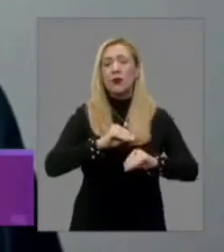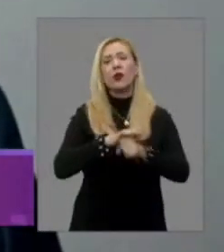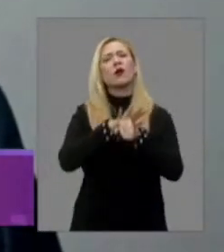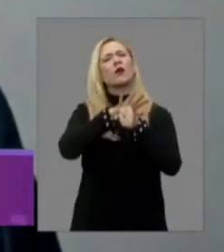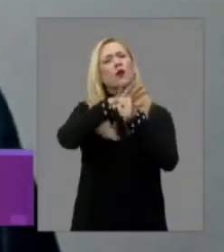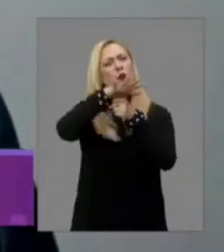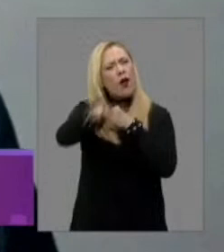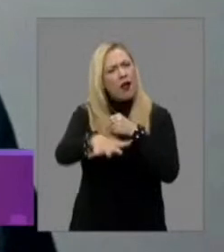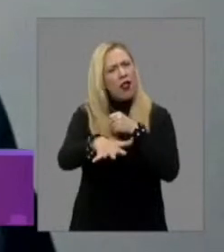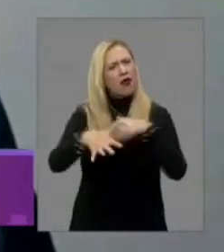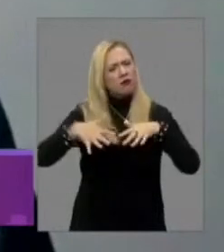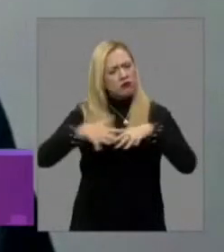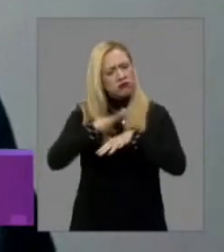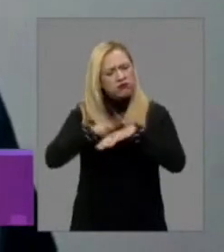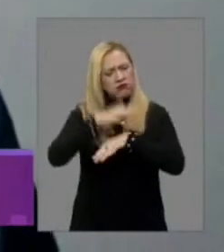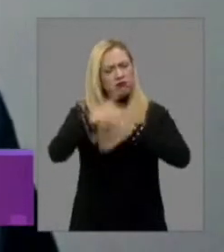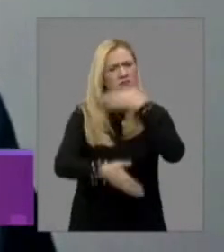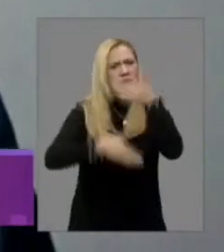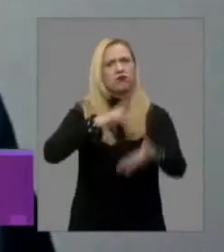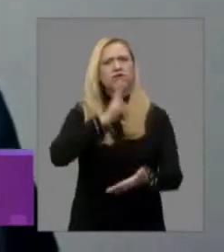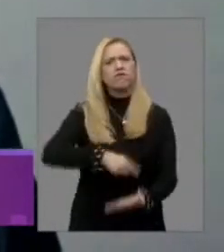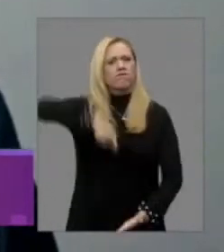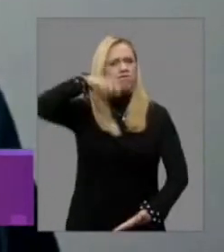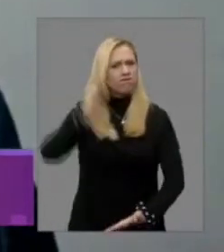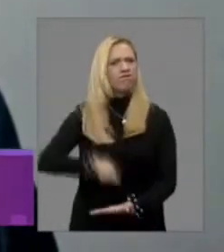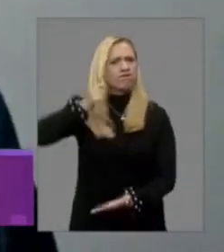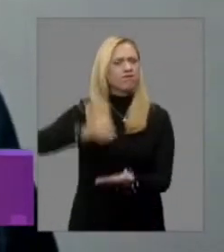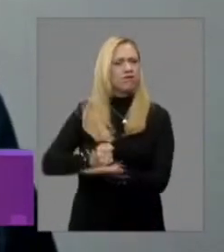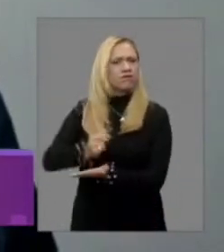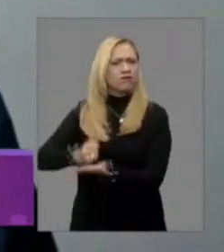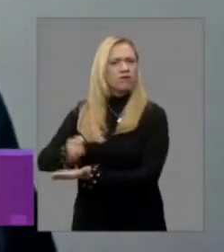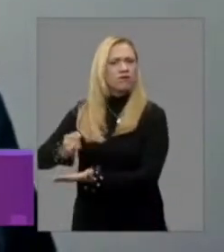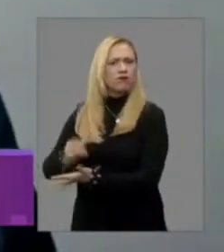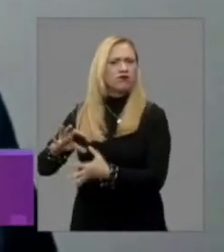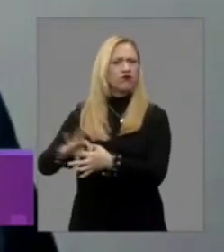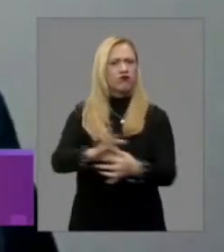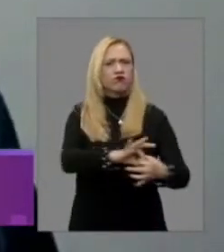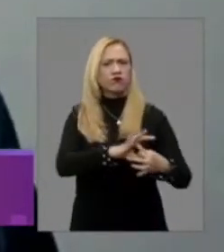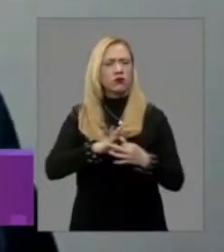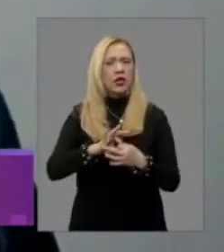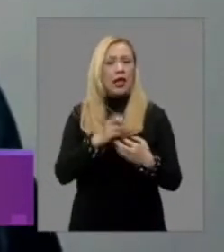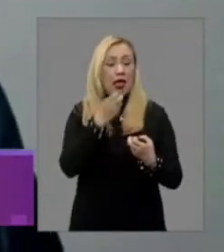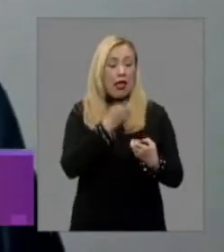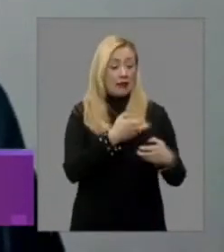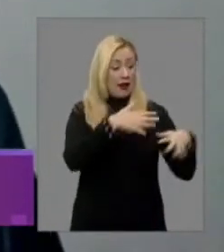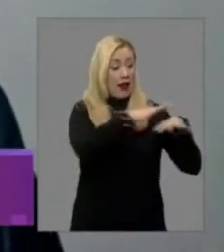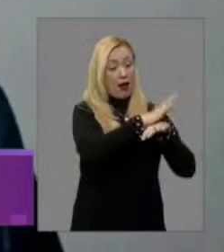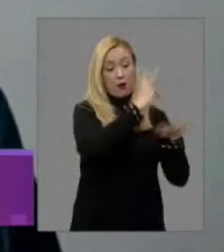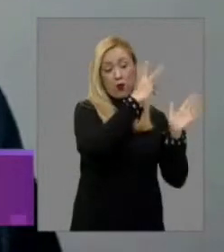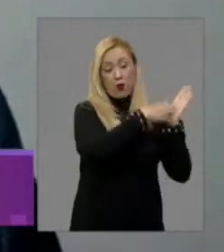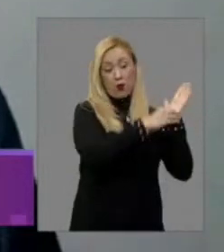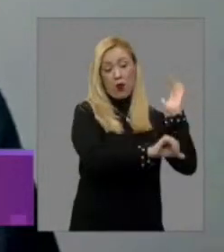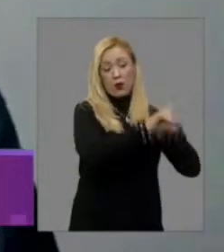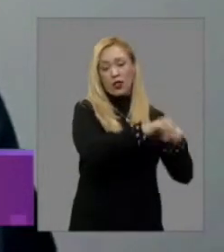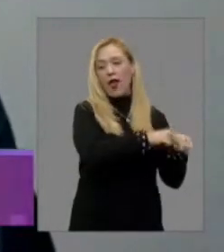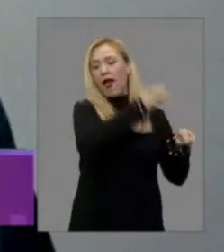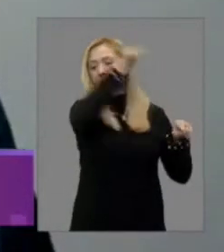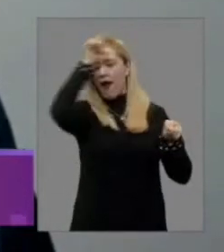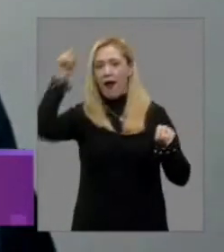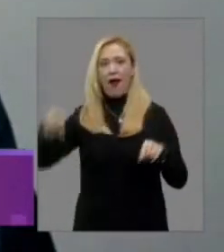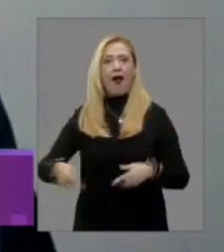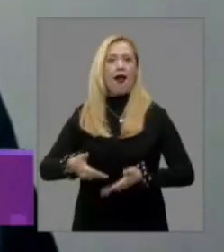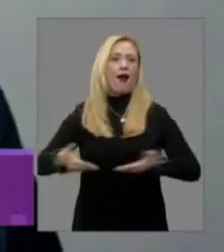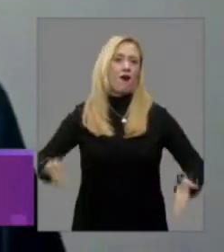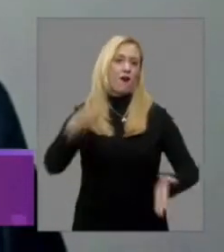sido los cambios jurisprudenciales más importantes derivados de la reforma hasta hoy, y cuáles fueron los retos que